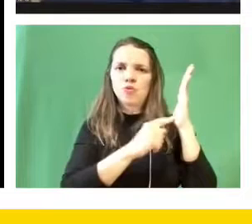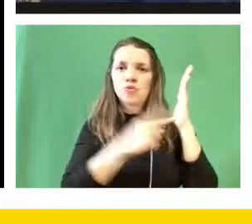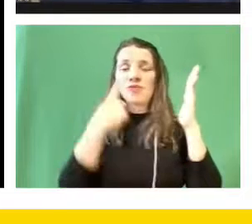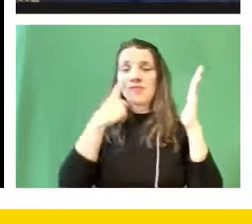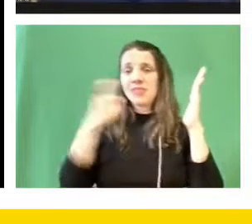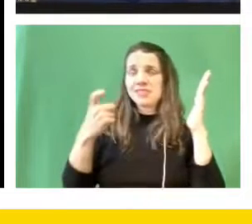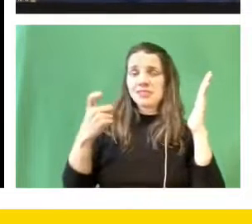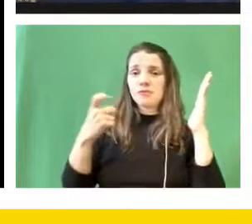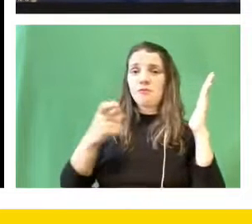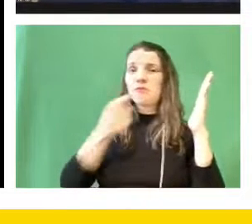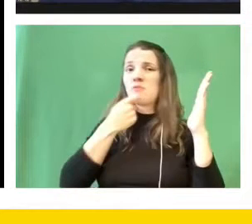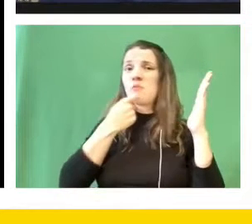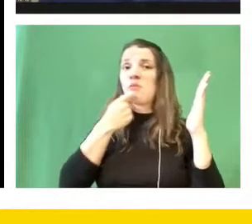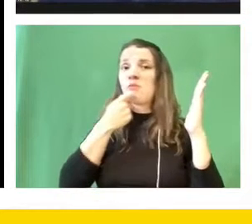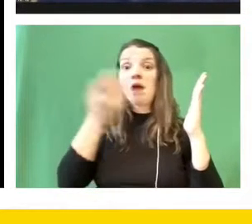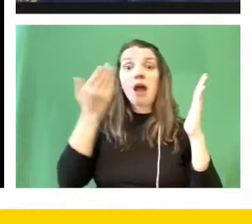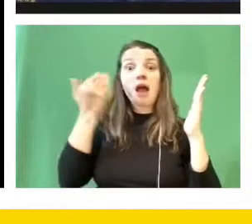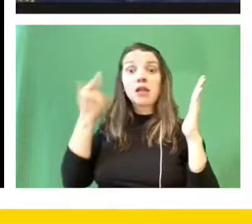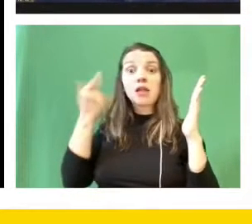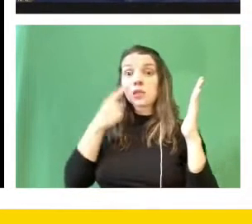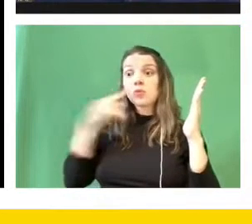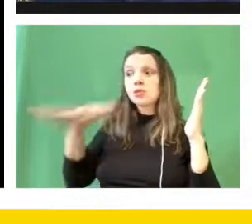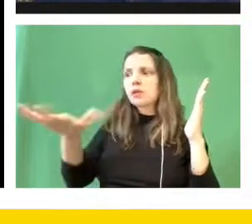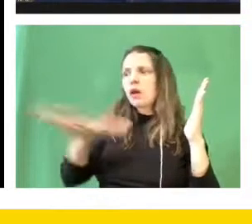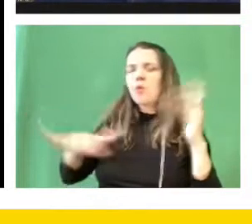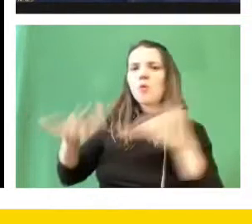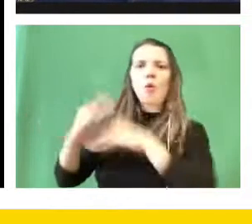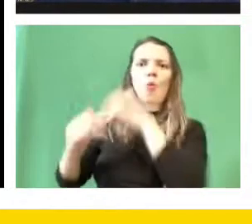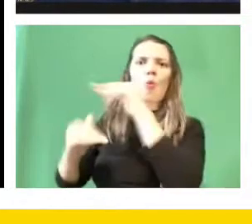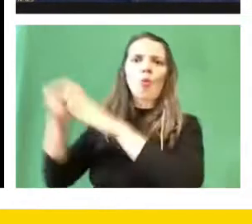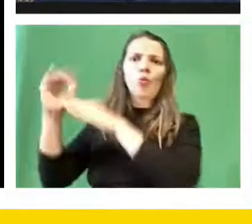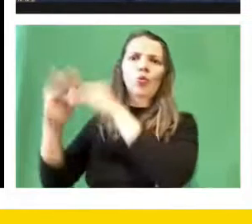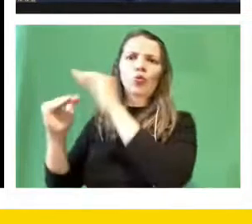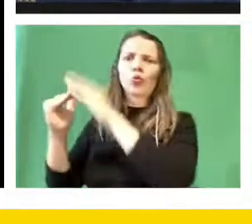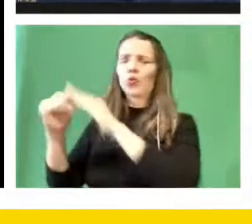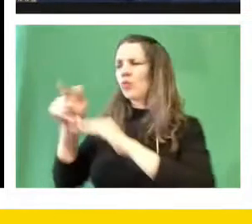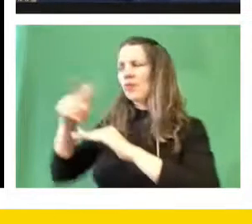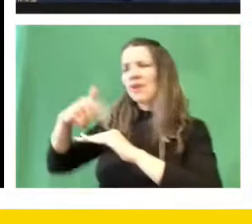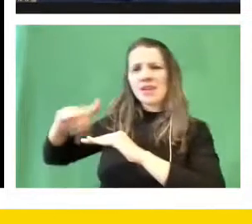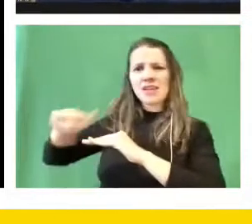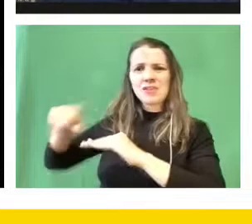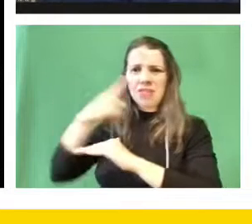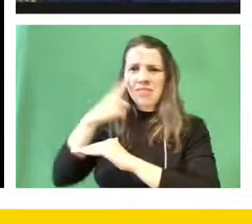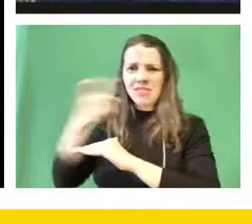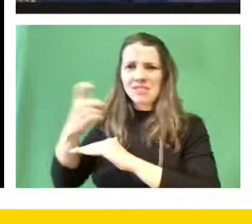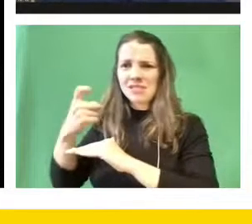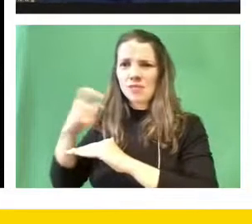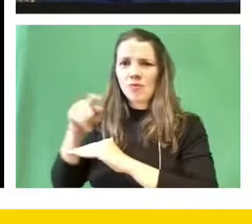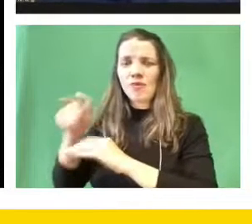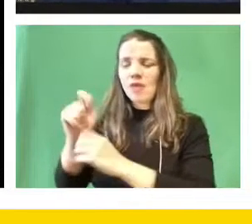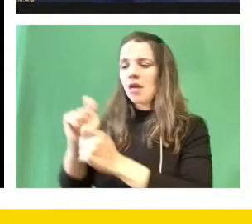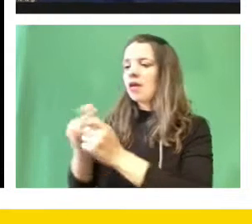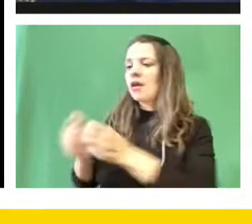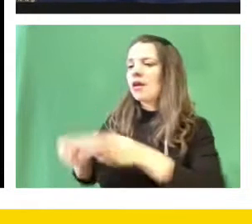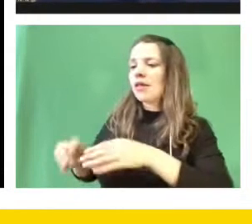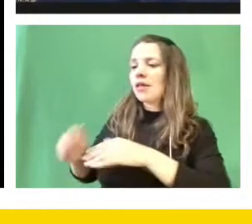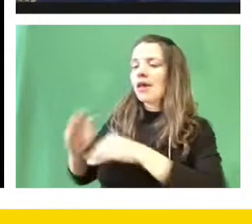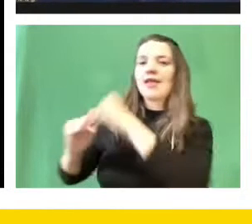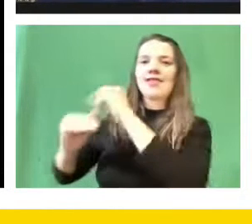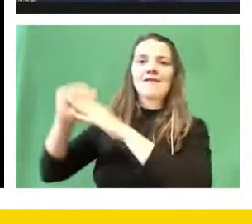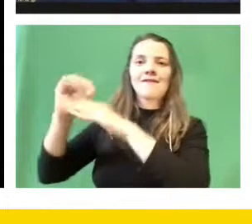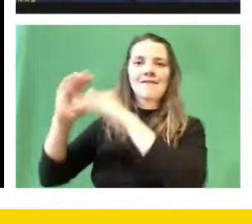umbrales conocidos en el fondo, que de alguna manera nos permiten diseñar y emplazar edificios, espacios y